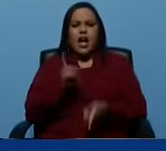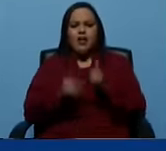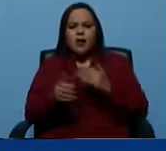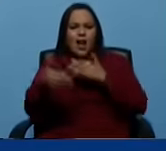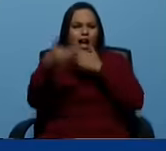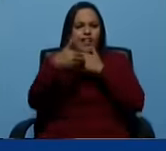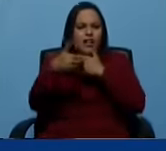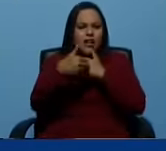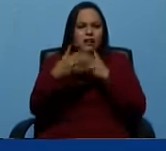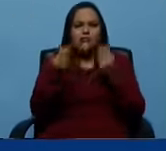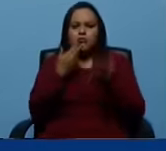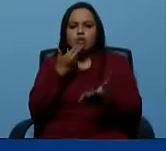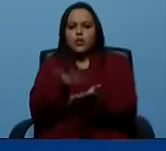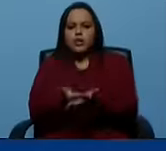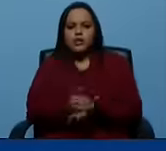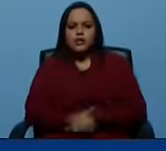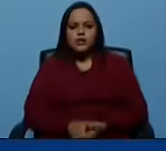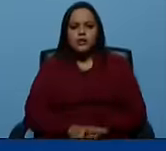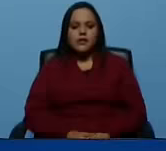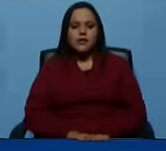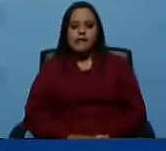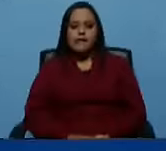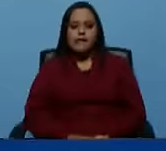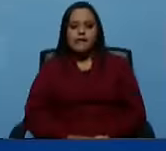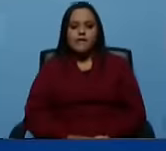ataques. Muchas gracias.